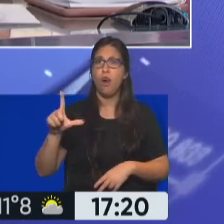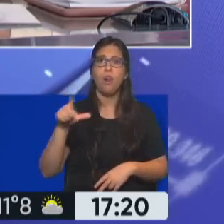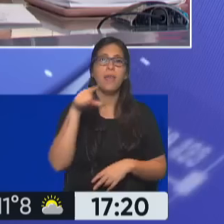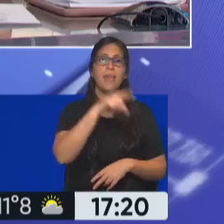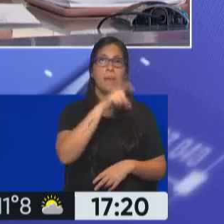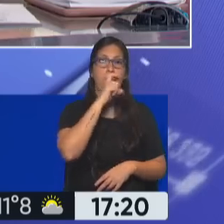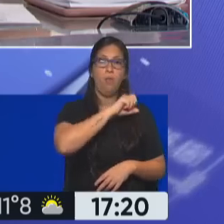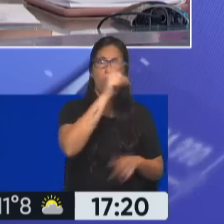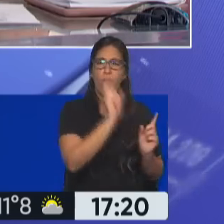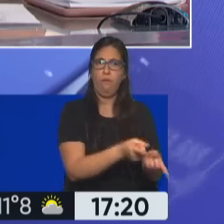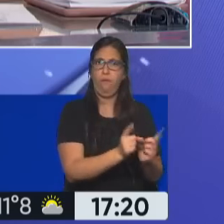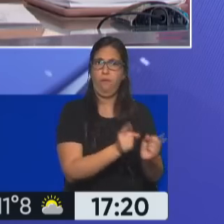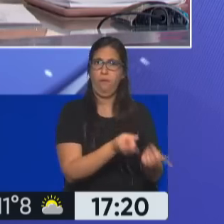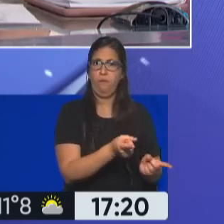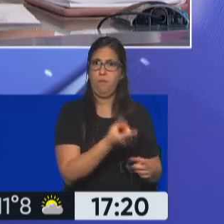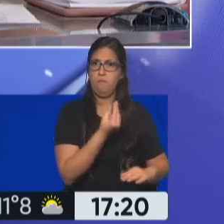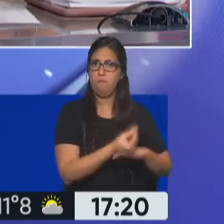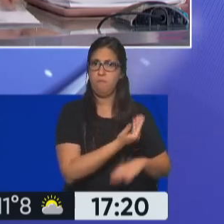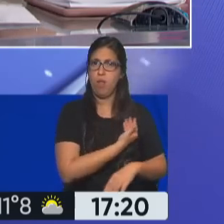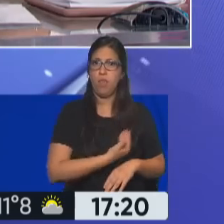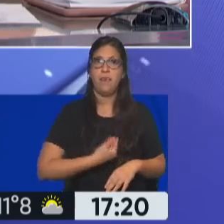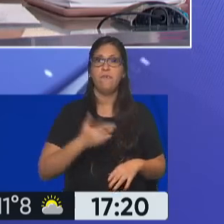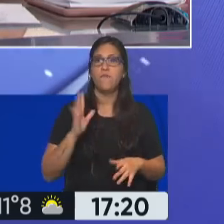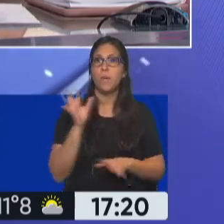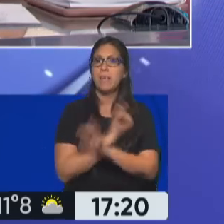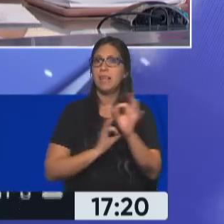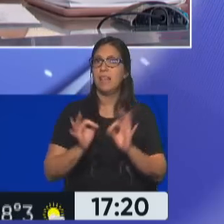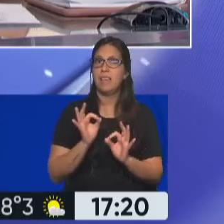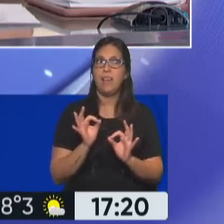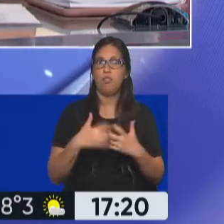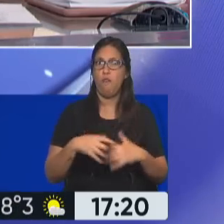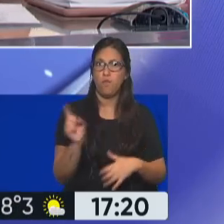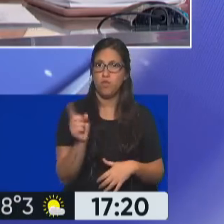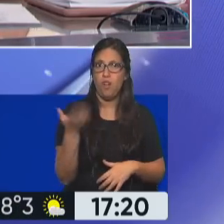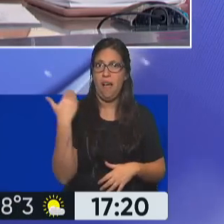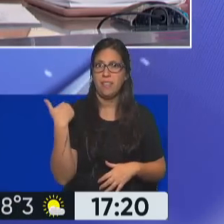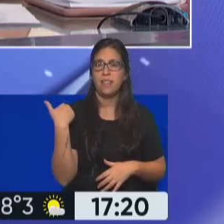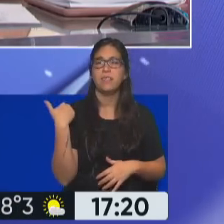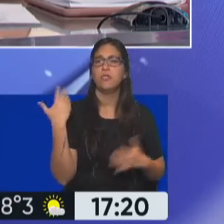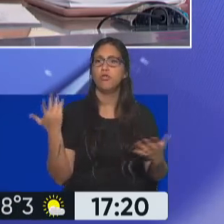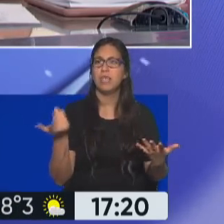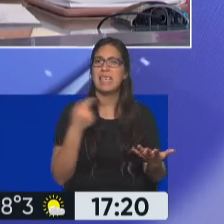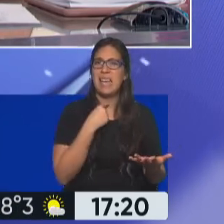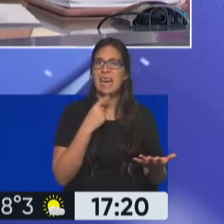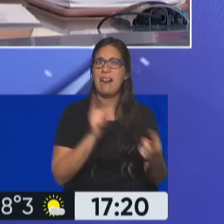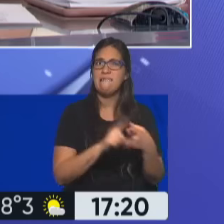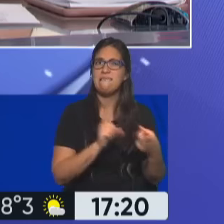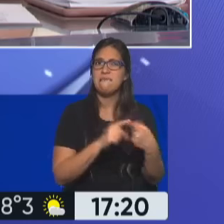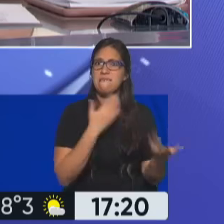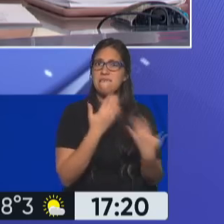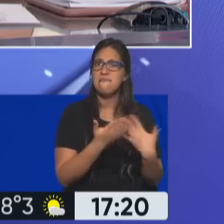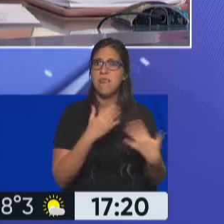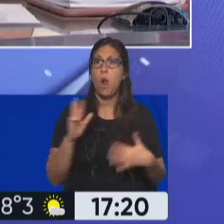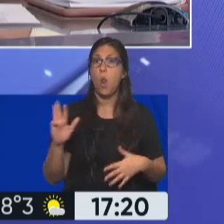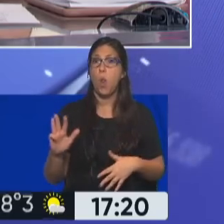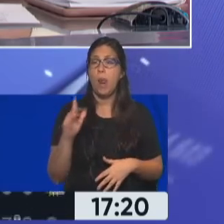Es decir, que esa estrategia no funcionó, o al menos esto es lo que consideran parte de estos mandatarios. Por eso es interesante esto de Lula, que pareciera